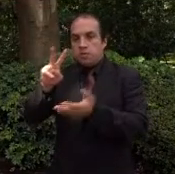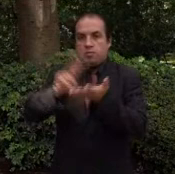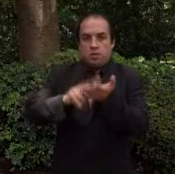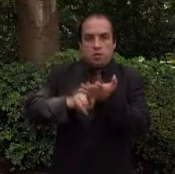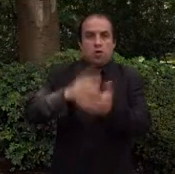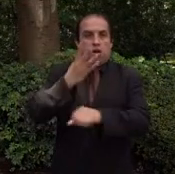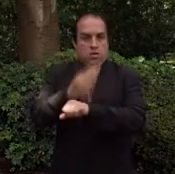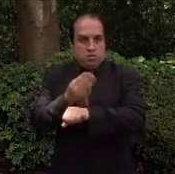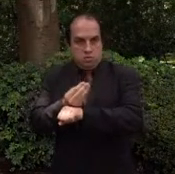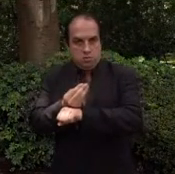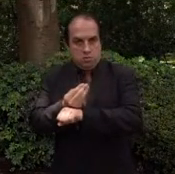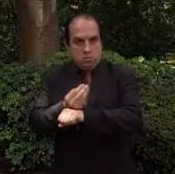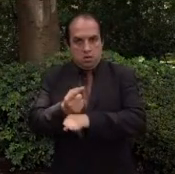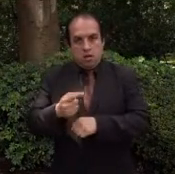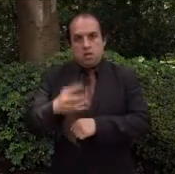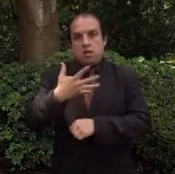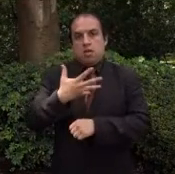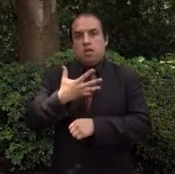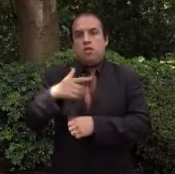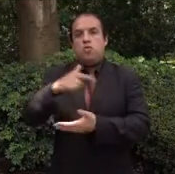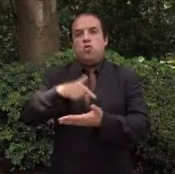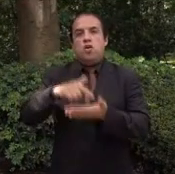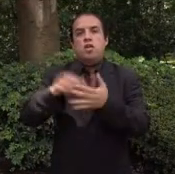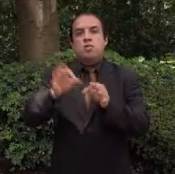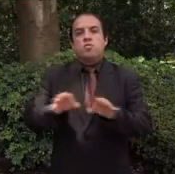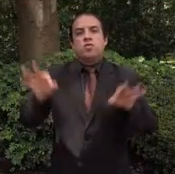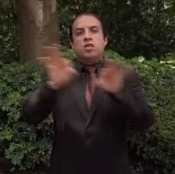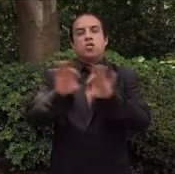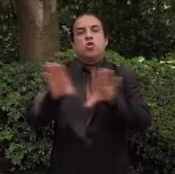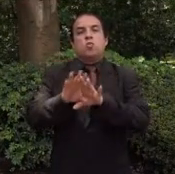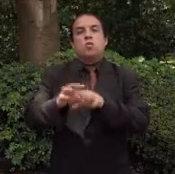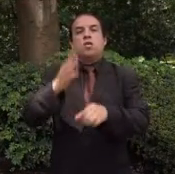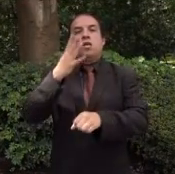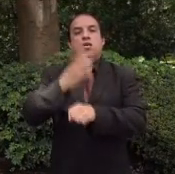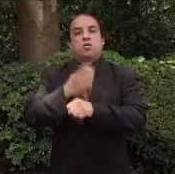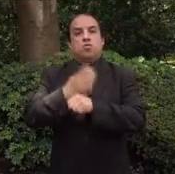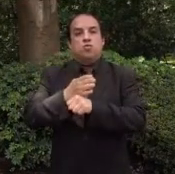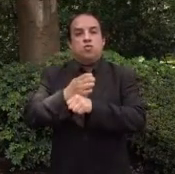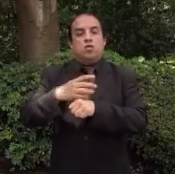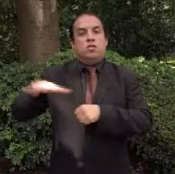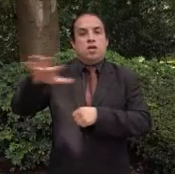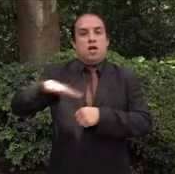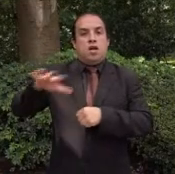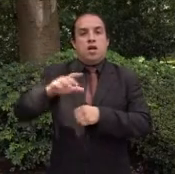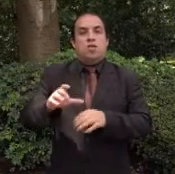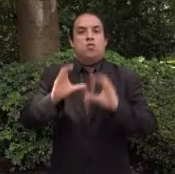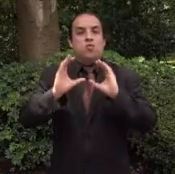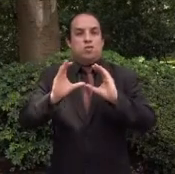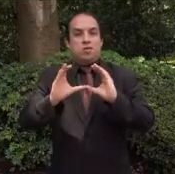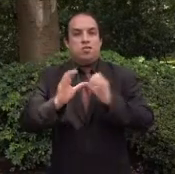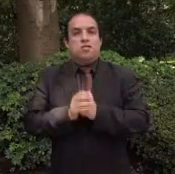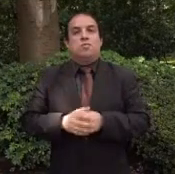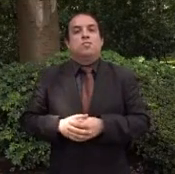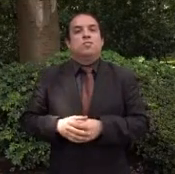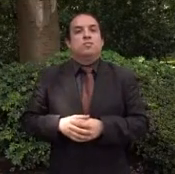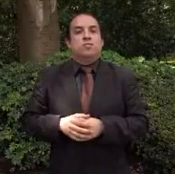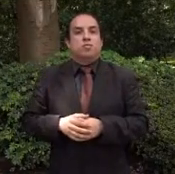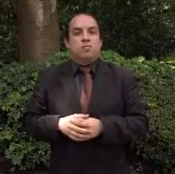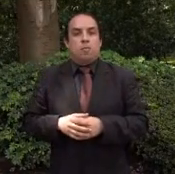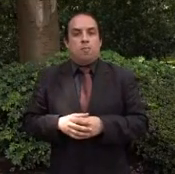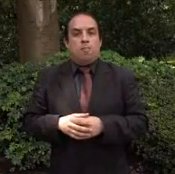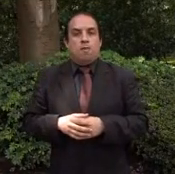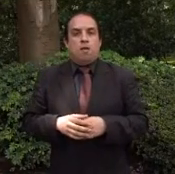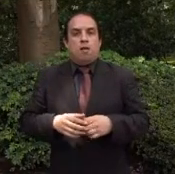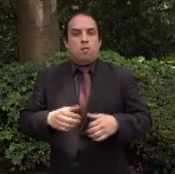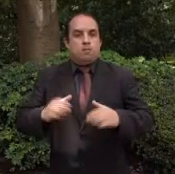reunido en un espacio tan importante como la cuarta sección, resguardado por la Guardia Nacional cerca de la